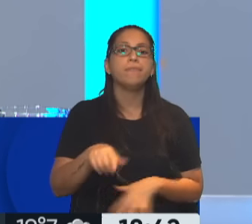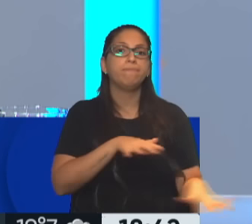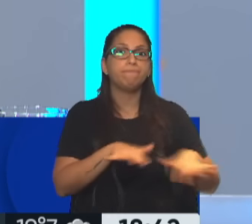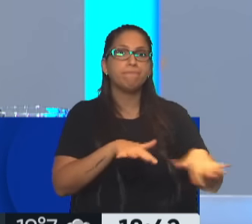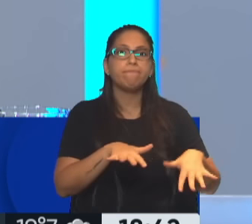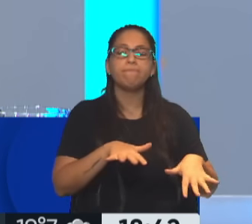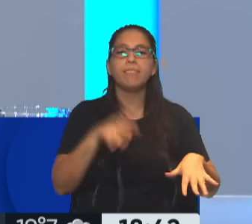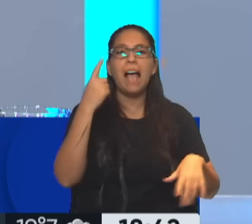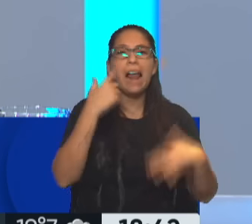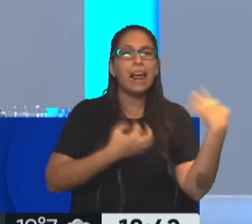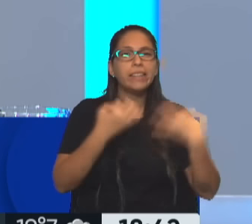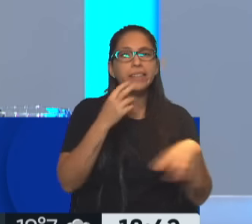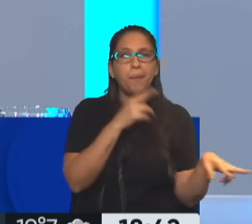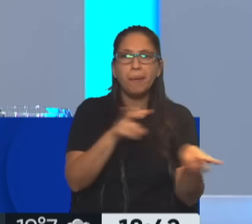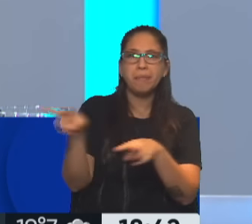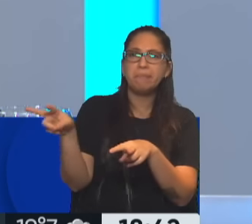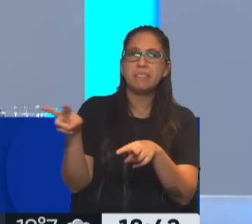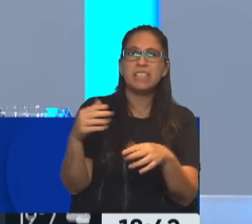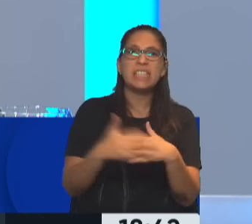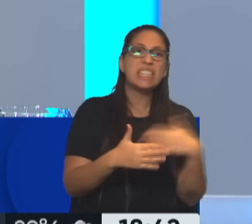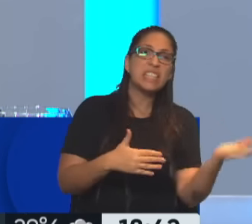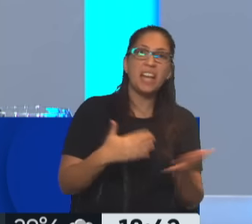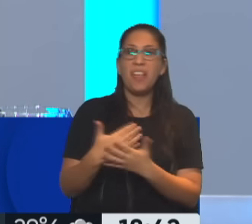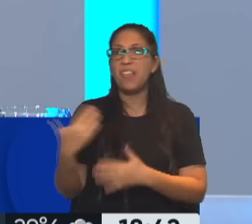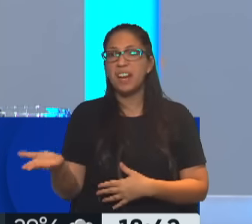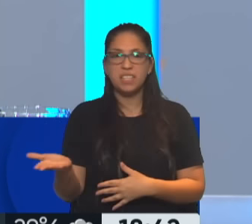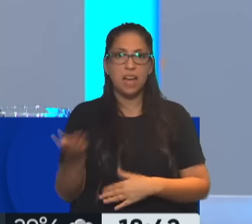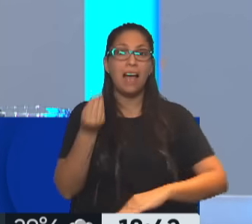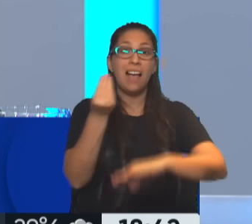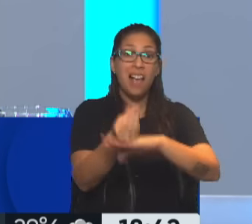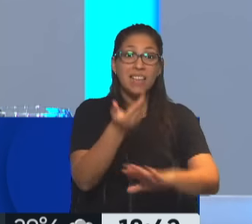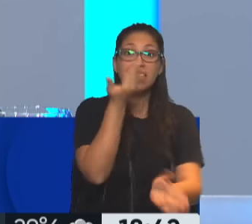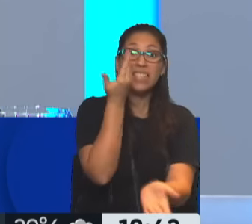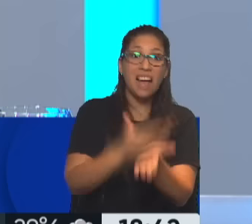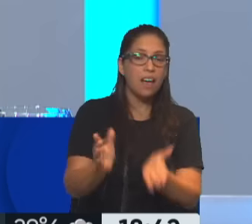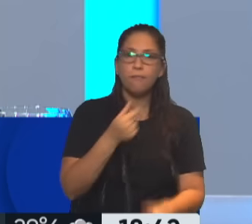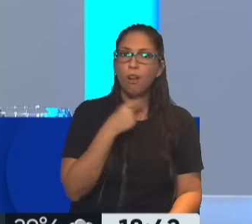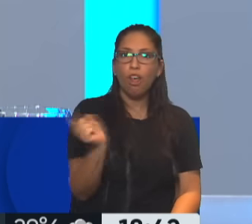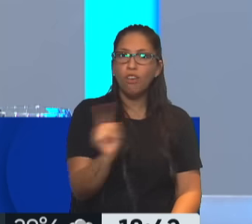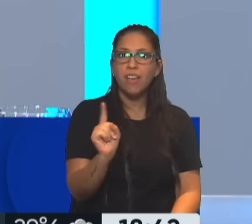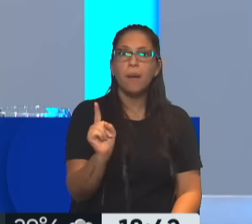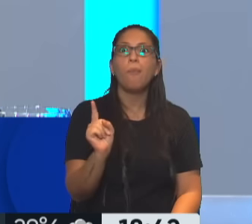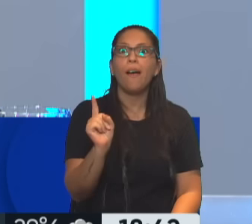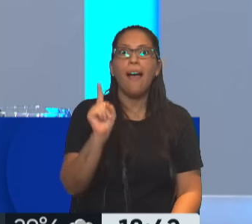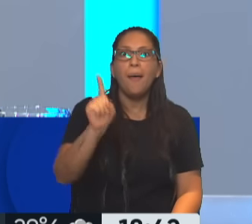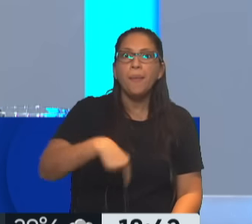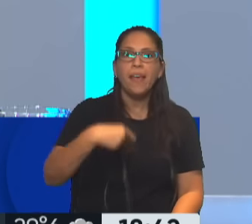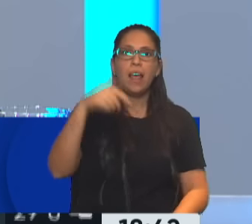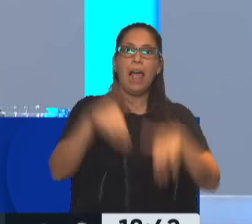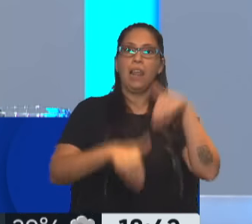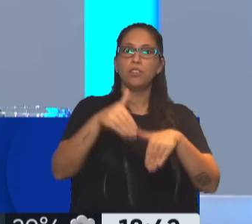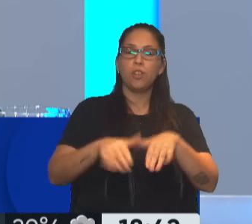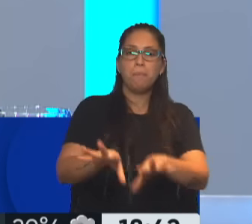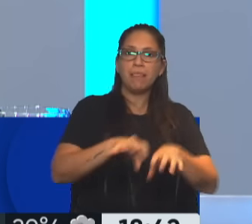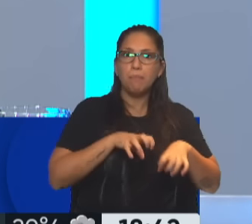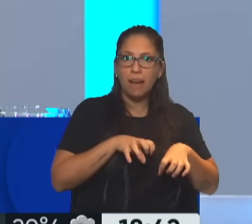sostienen varios analistas es que ni la izquierda ni la derecha en realidad quieren una moción de vacancia, porque esto significa llamar a elecciones antes y significa que los